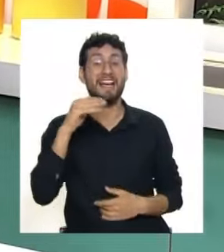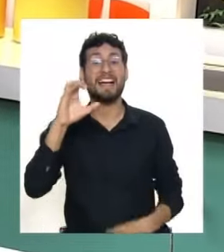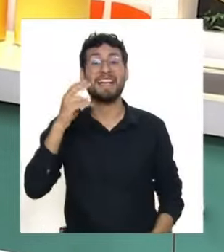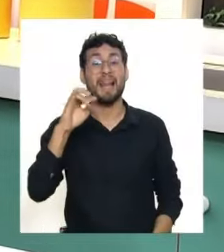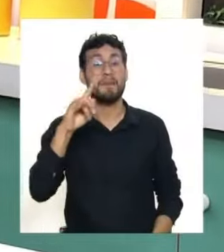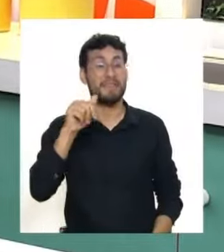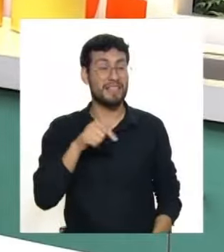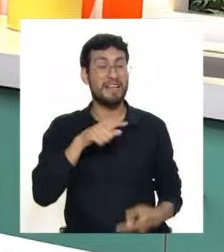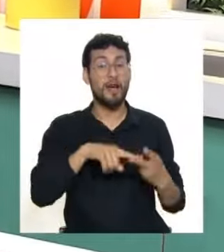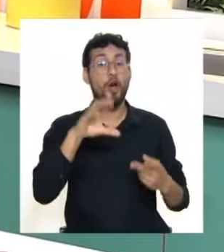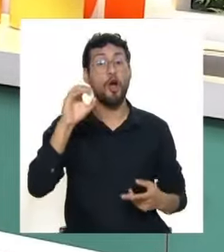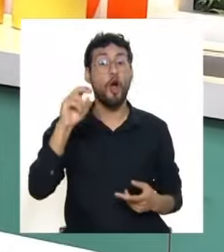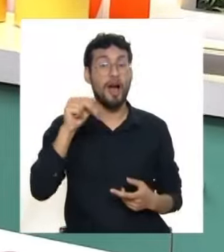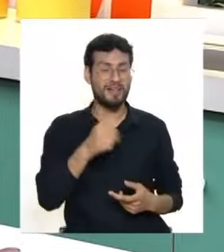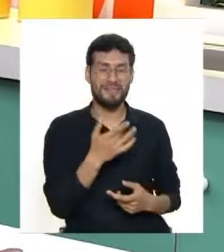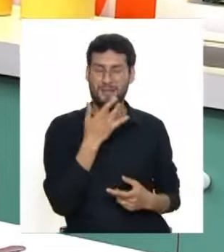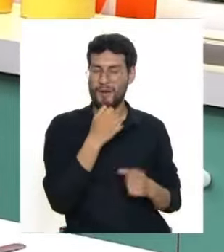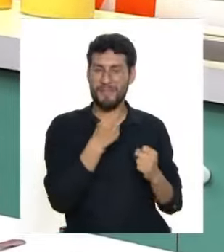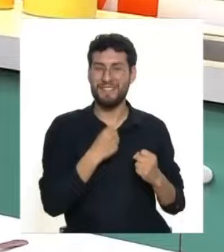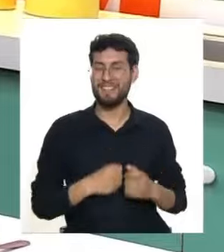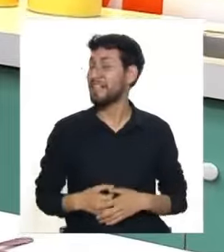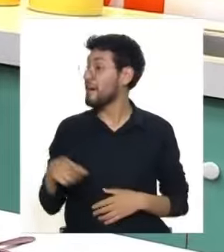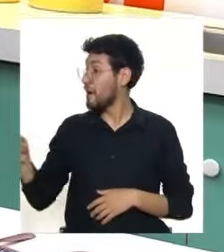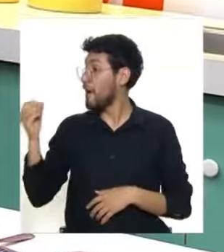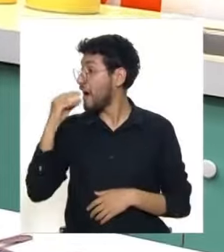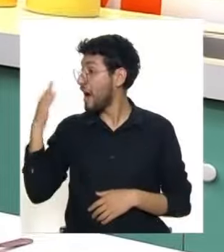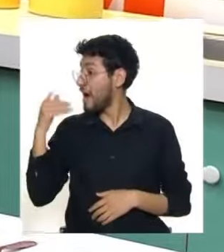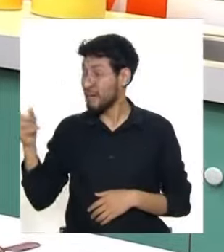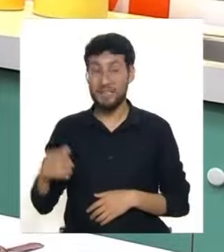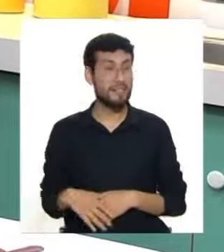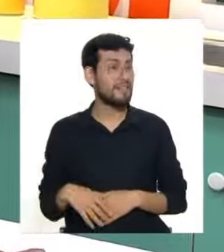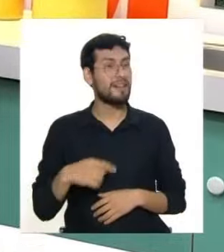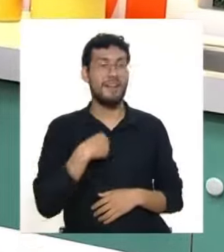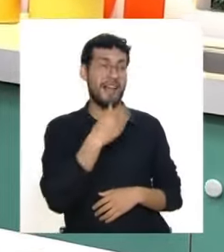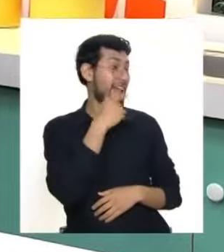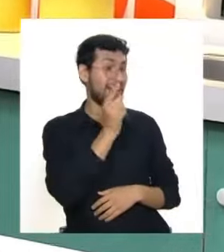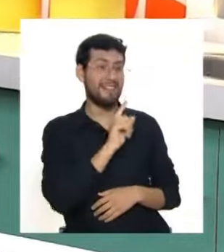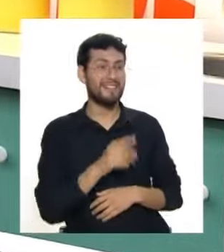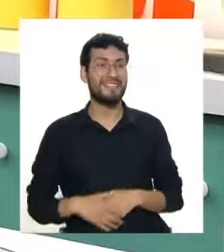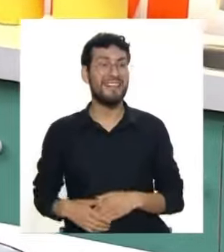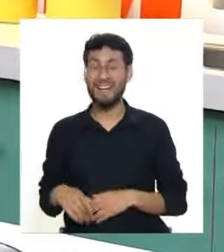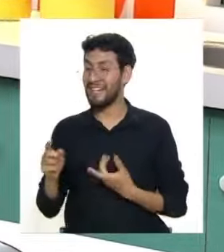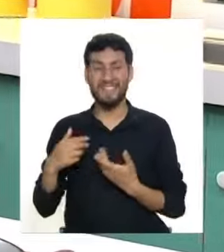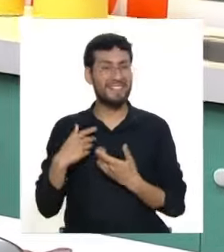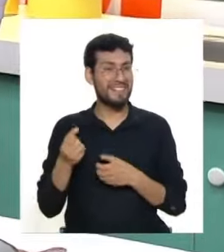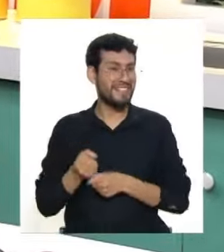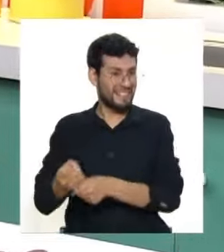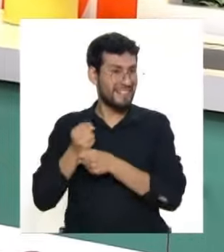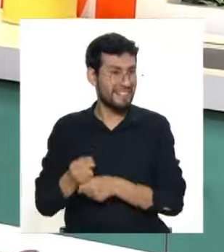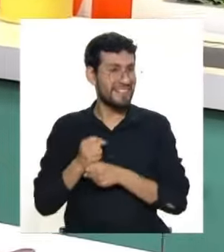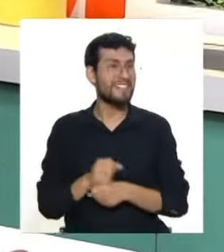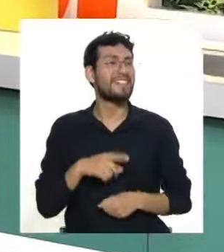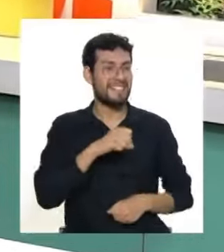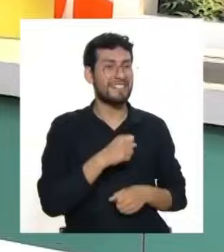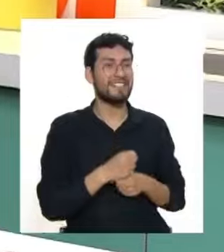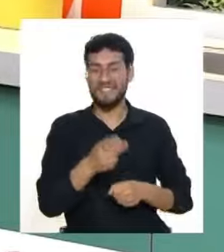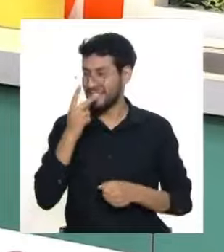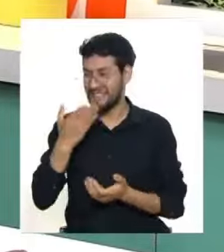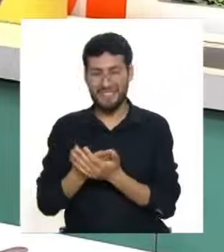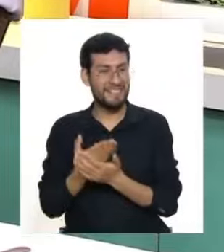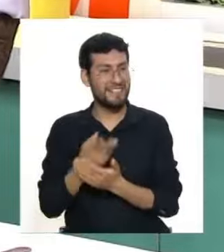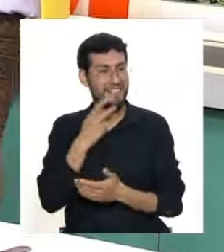charapita, con la cocona, que va a estar buenazo. ¿Comes picante, Juan Manuel? ¿Te gusta el picante? No, picante no. No. ¿Le metes su salteado? Sí, sí, sí, está bueno.